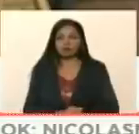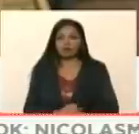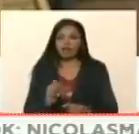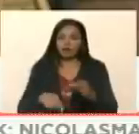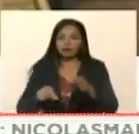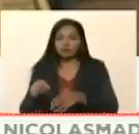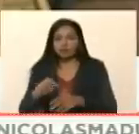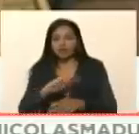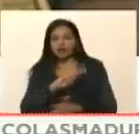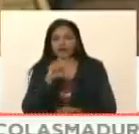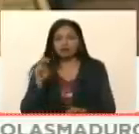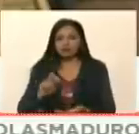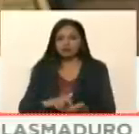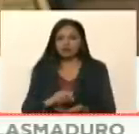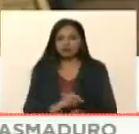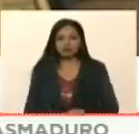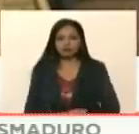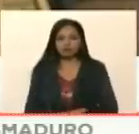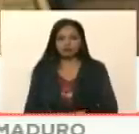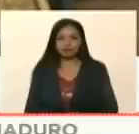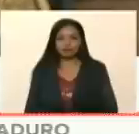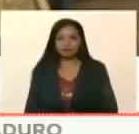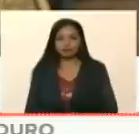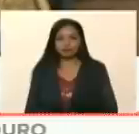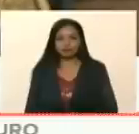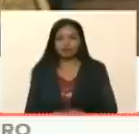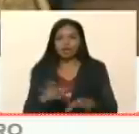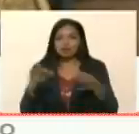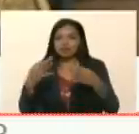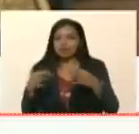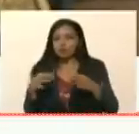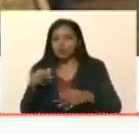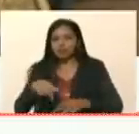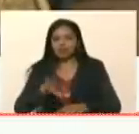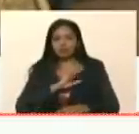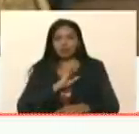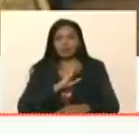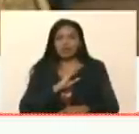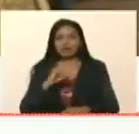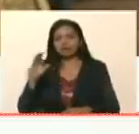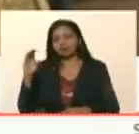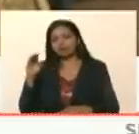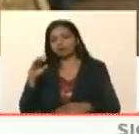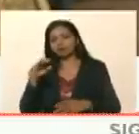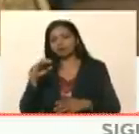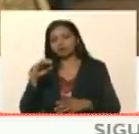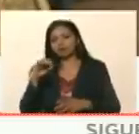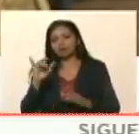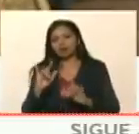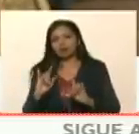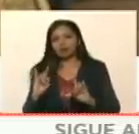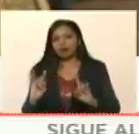nacional, con semilla natural, ecológica,